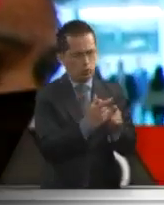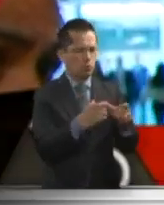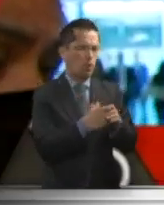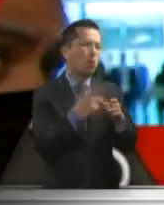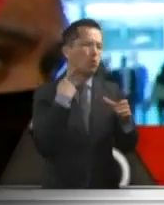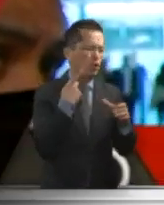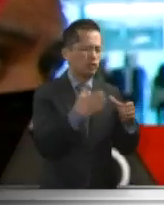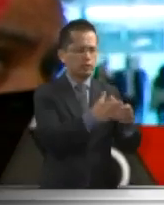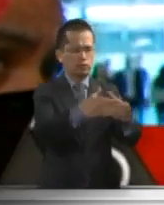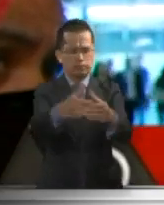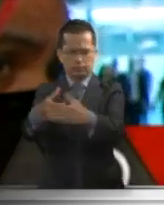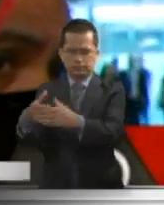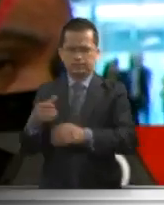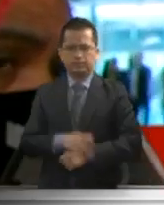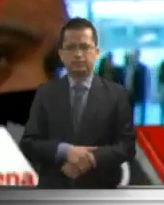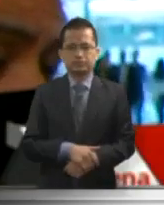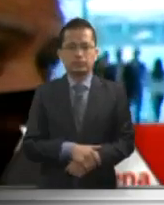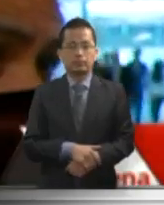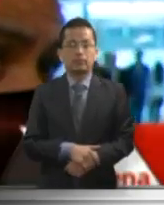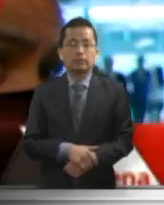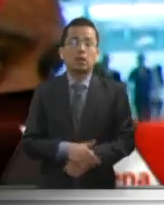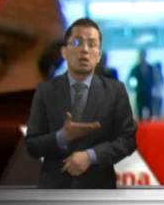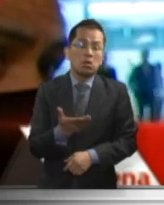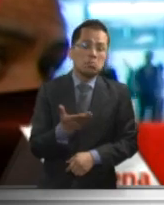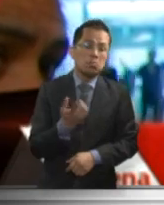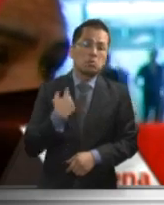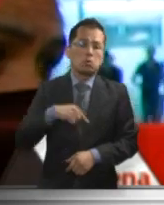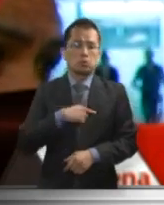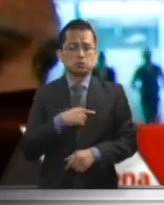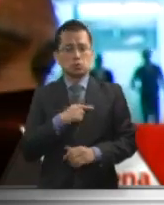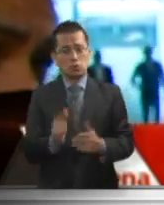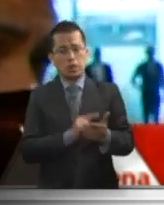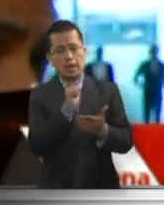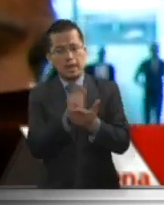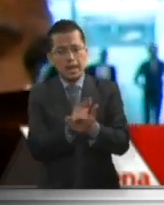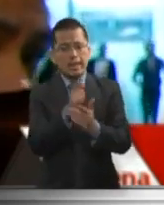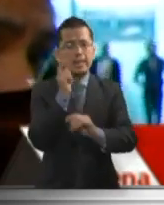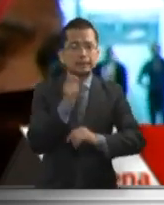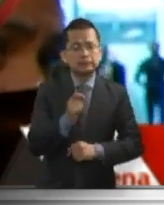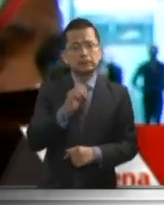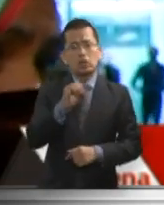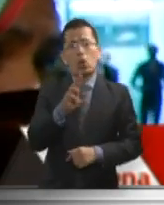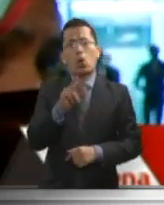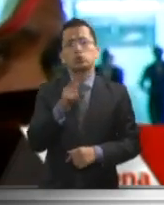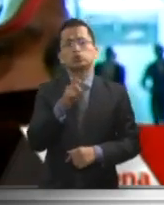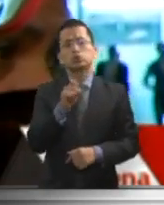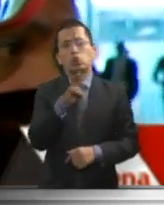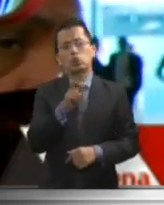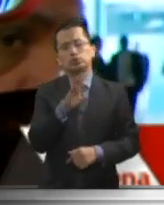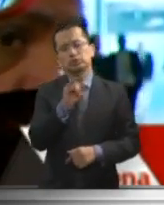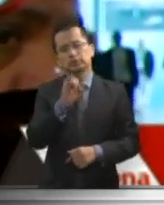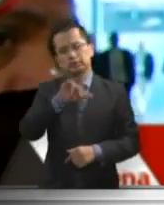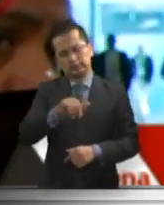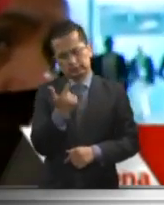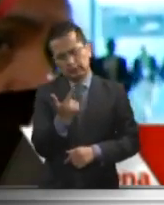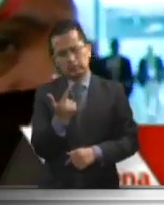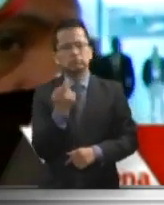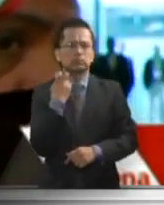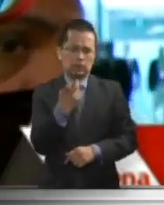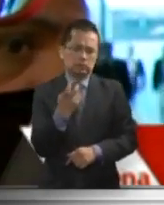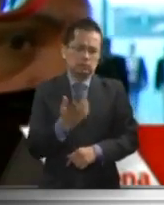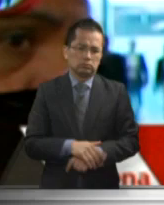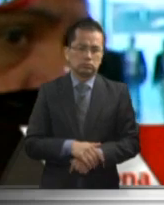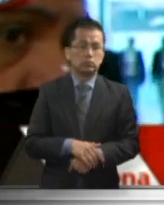de outsourcing, que él sugería escuchar a los empresarios y que nos felicitó por